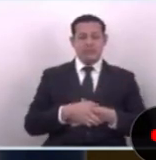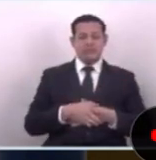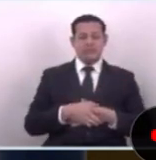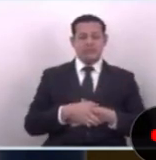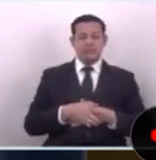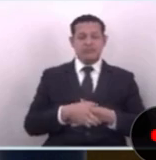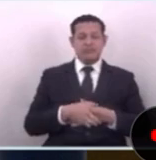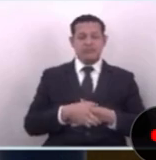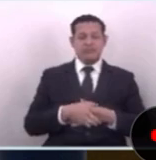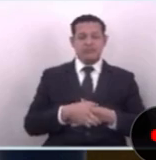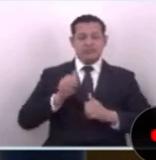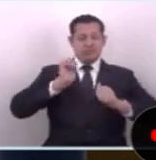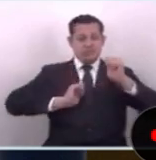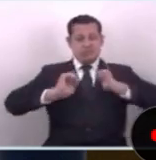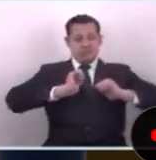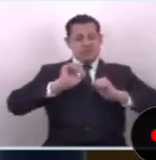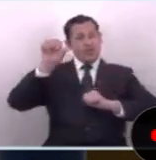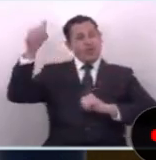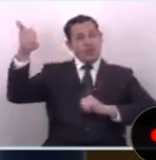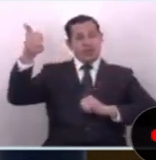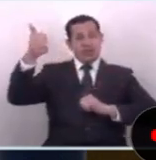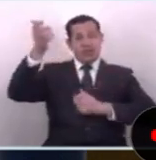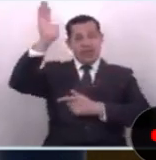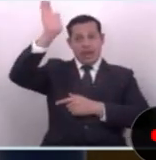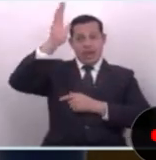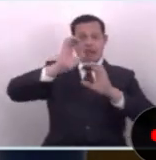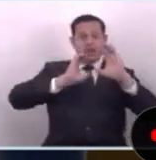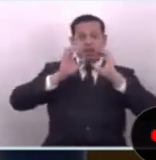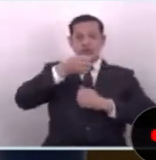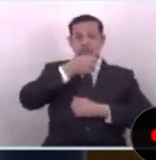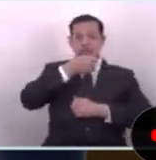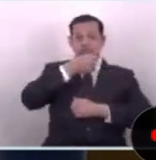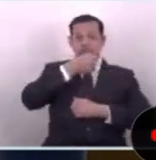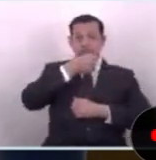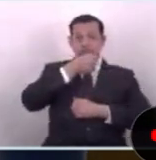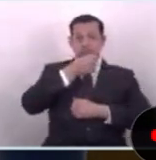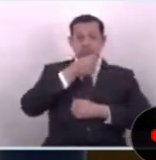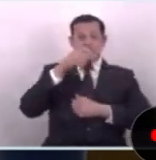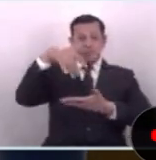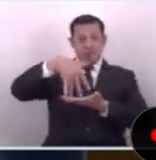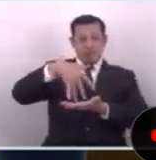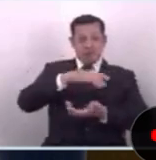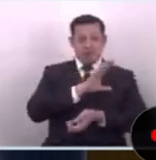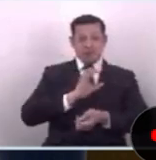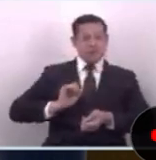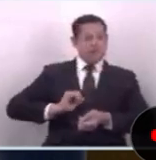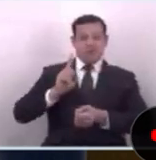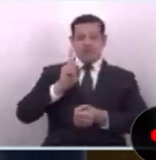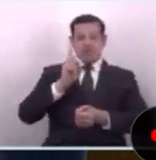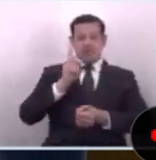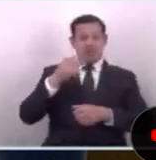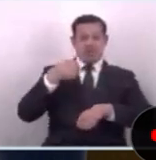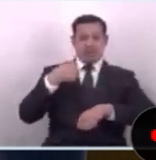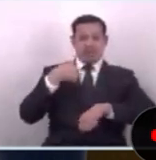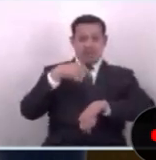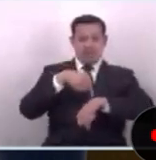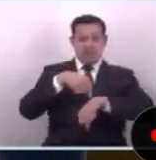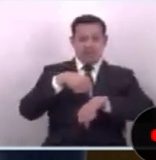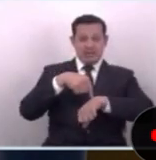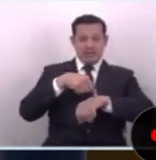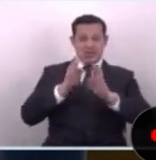las payasadas vayan a hacerlas allá a las conferencias de prensa el pueblo salvadoreño no tiene ya tiempo de estar oyendo